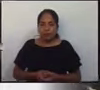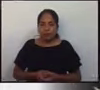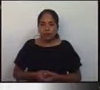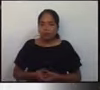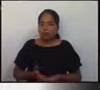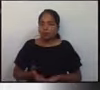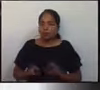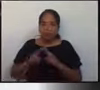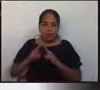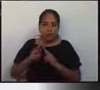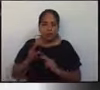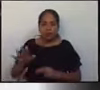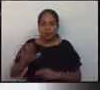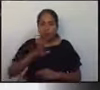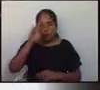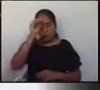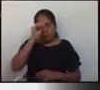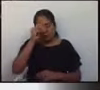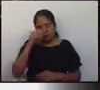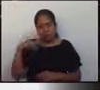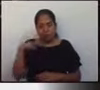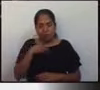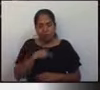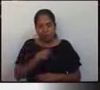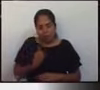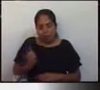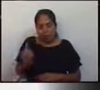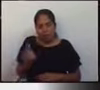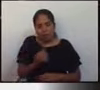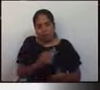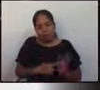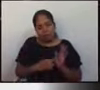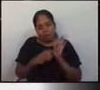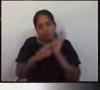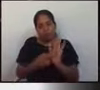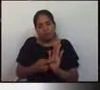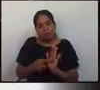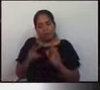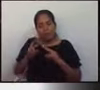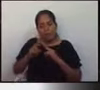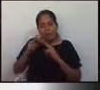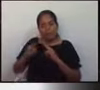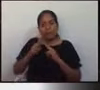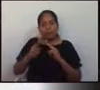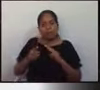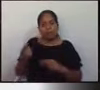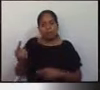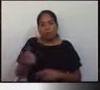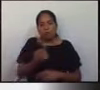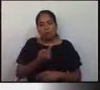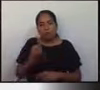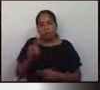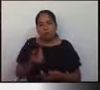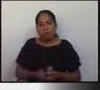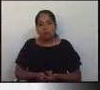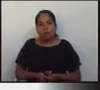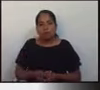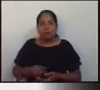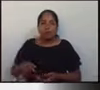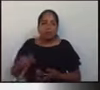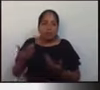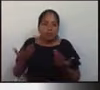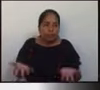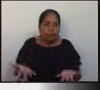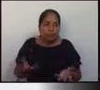vecino. Nosotros somos representantes de la sociedad limeña, de los vecinos limeños, y nos están